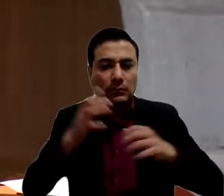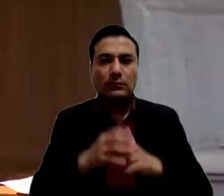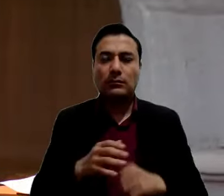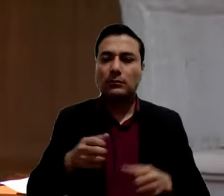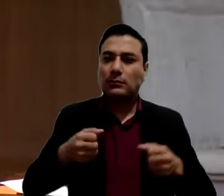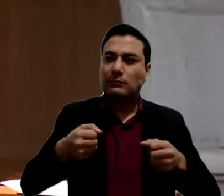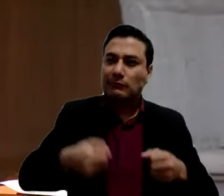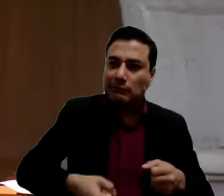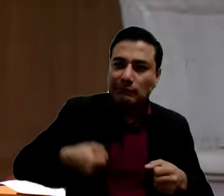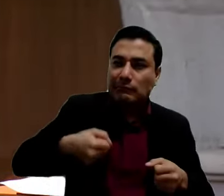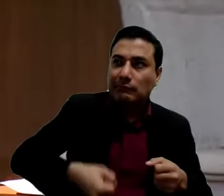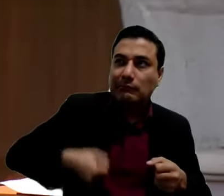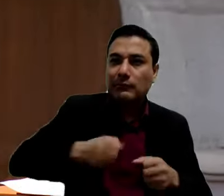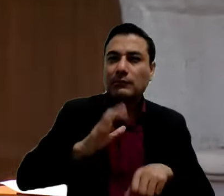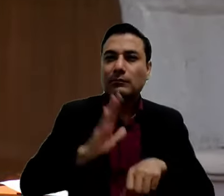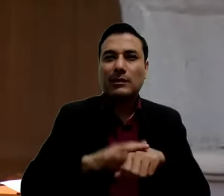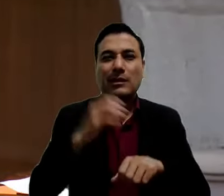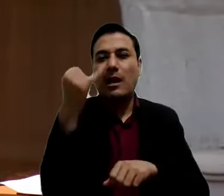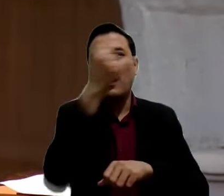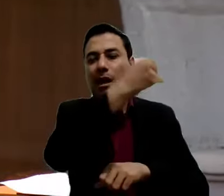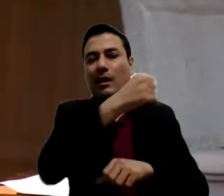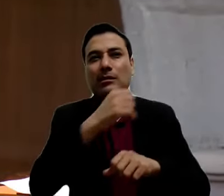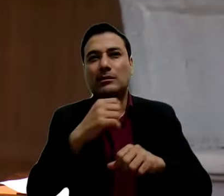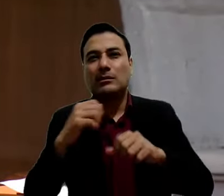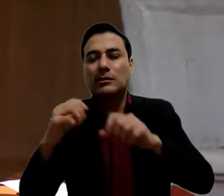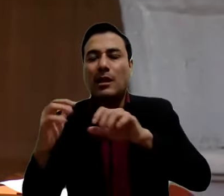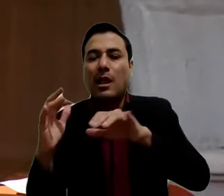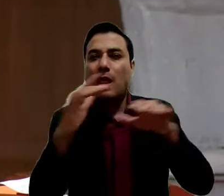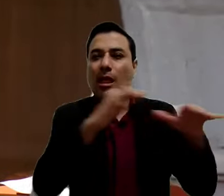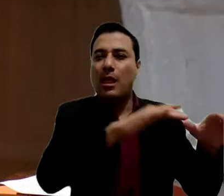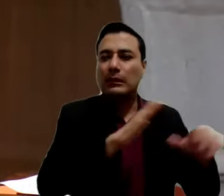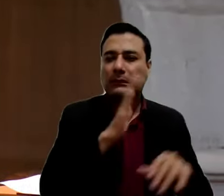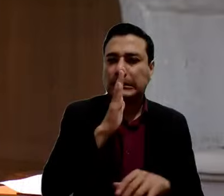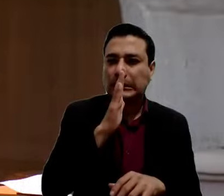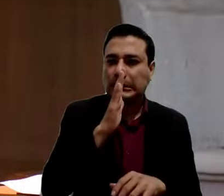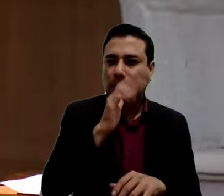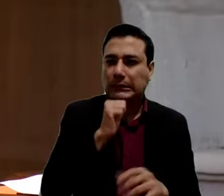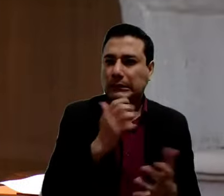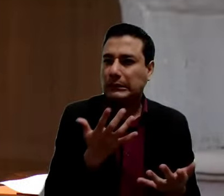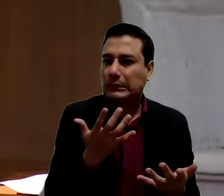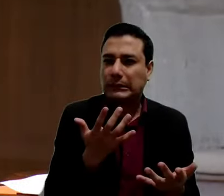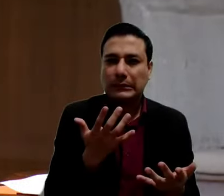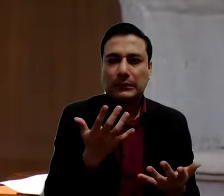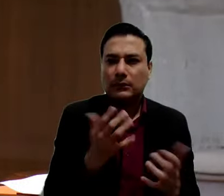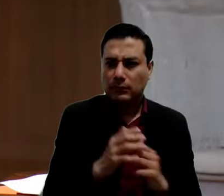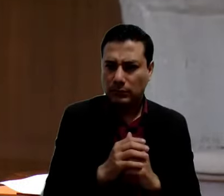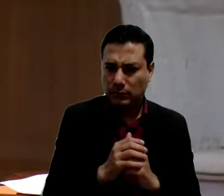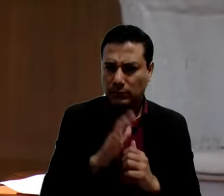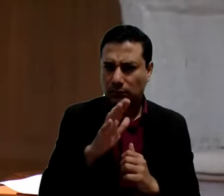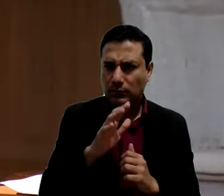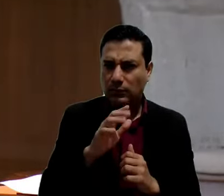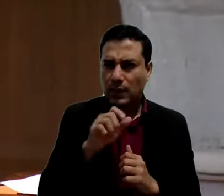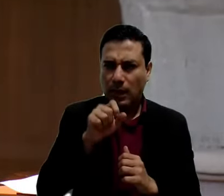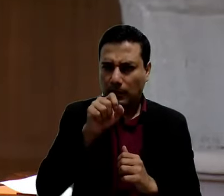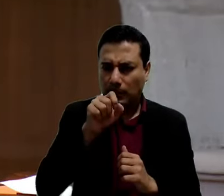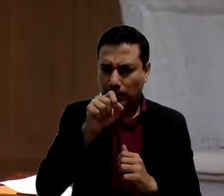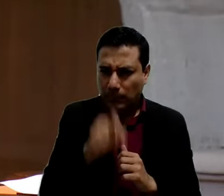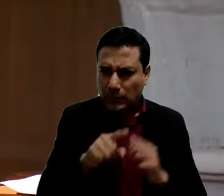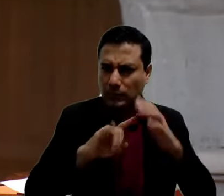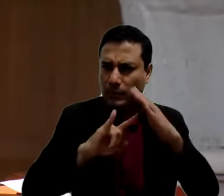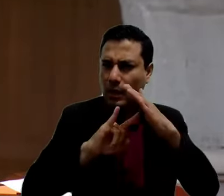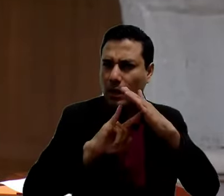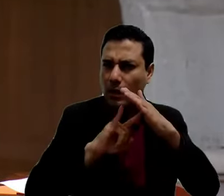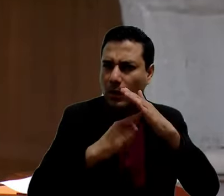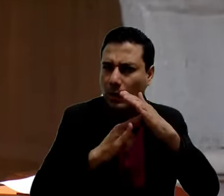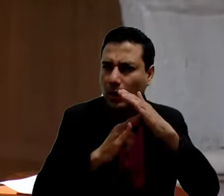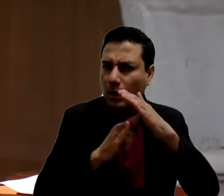necesario mencionar que dejamos constancia que ese día a la misma hora no había ningún evento en el Benito